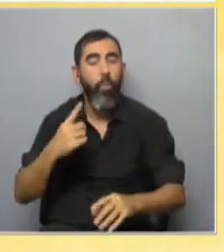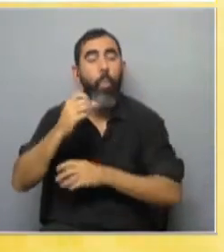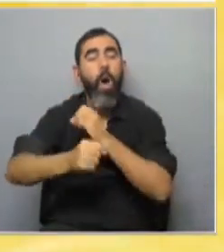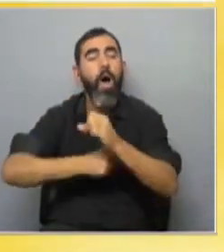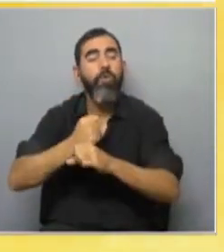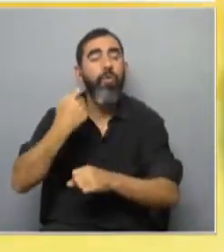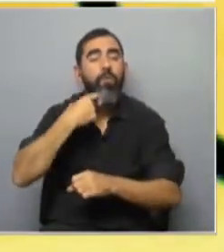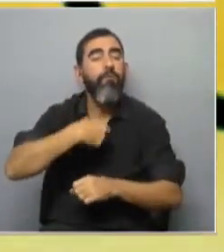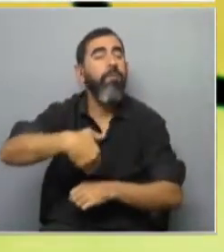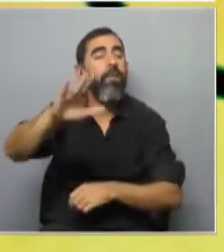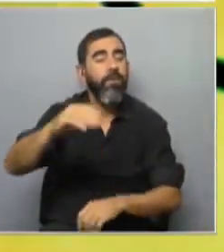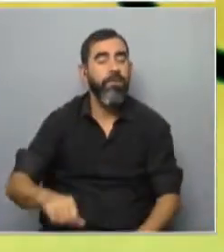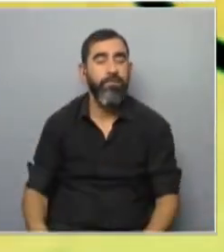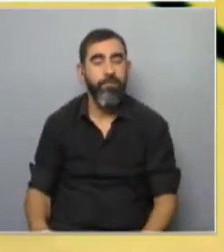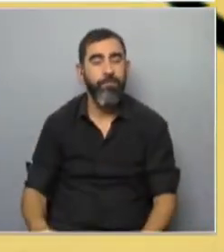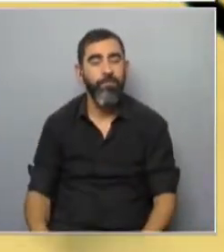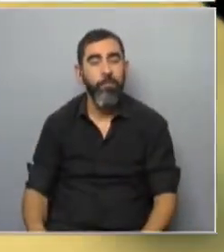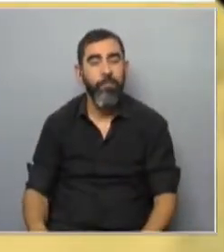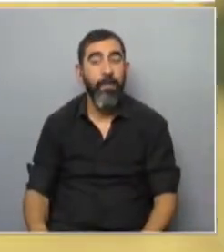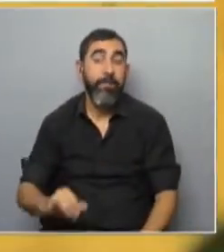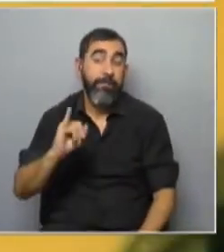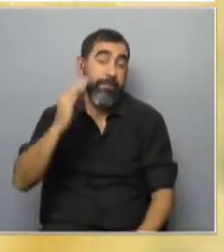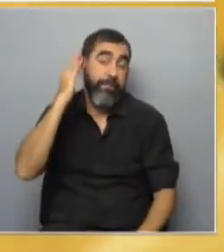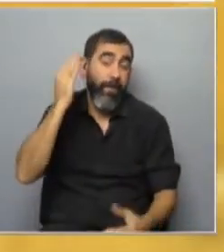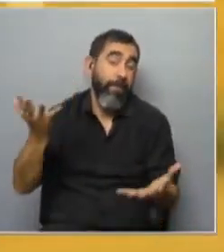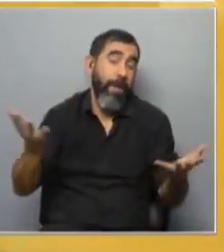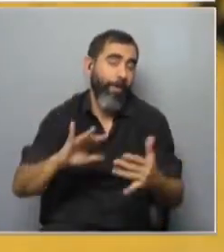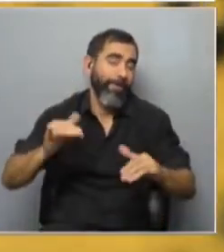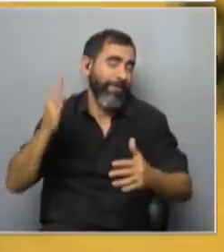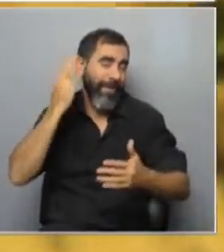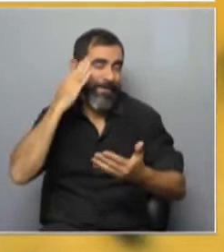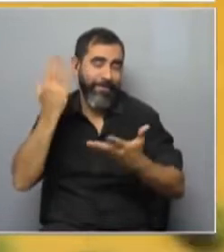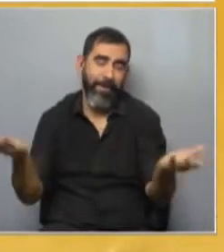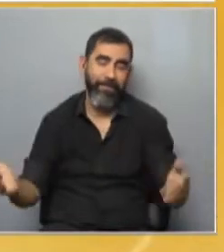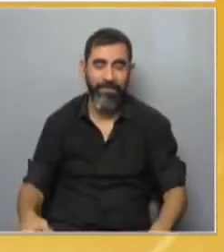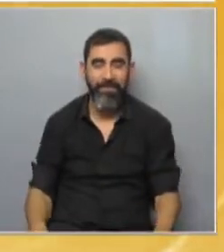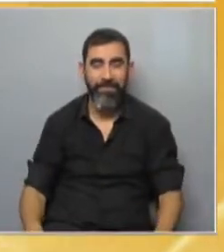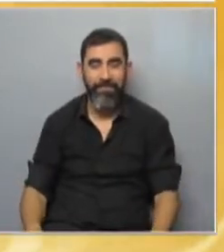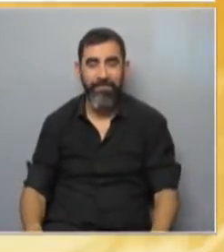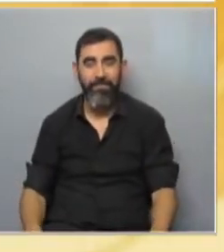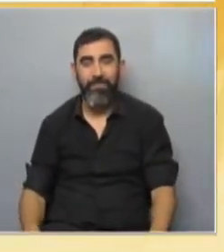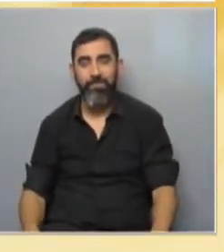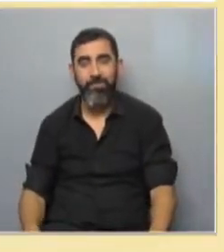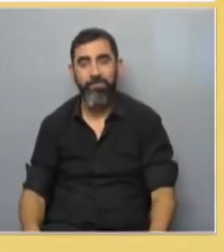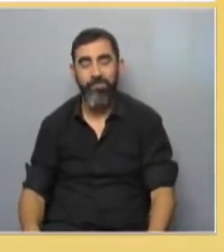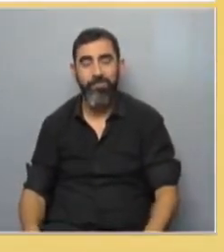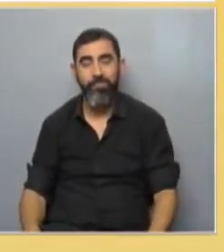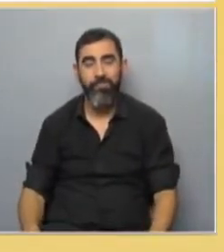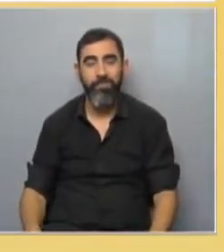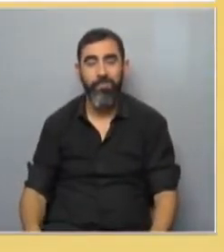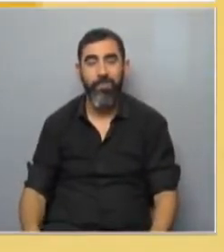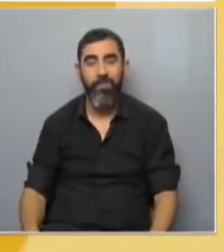faltan? No, si lo supiese ahora, ya lo sabríamos. No para la respuesta, sino para decir,